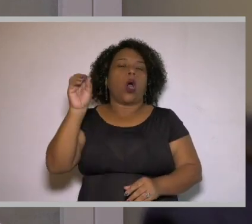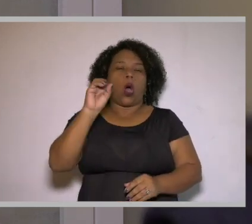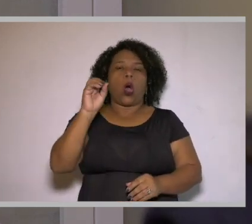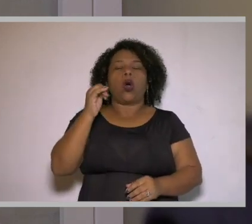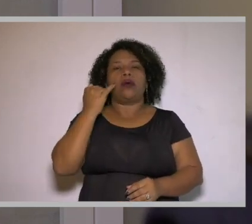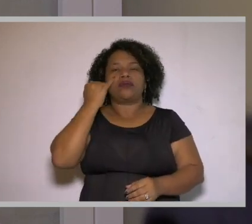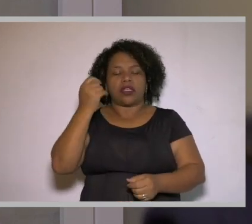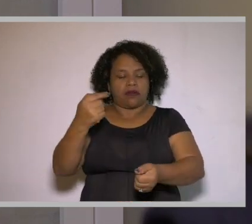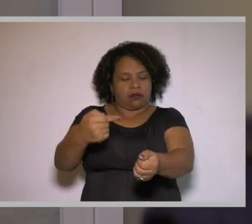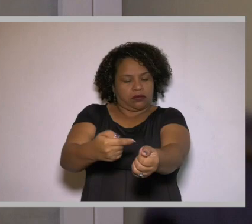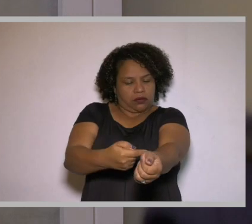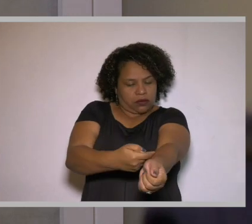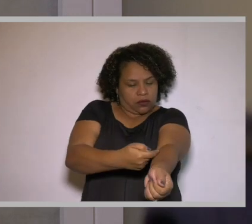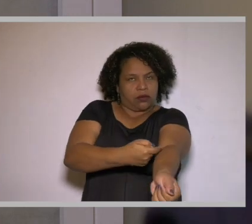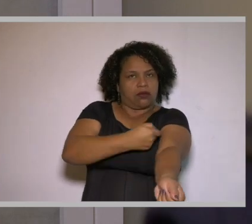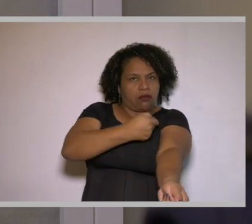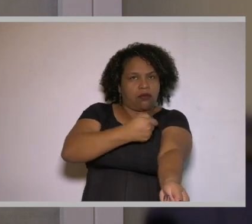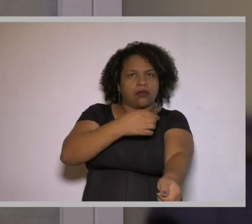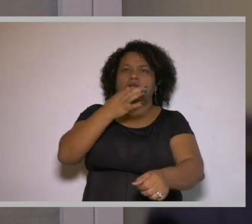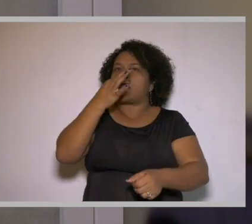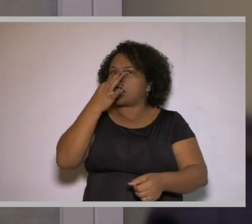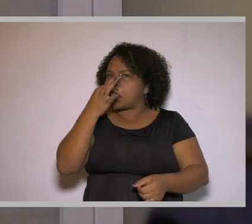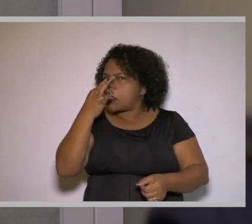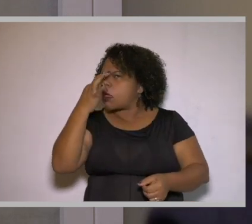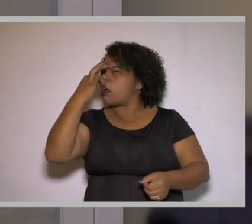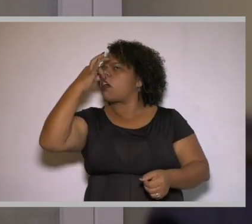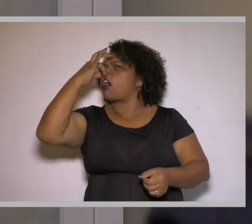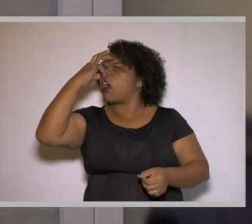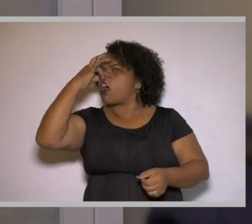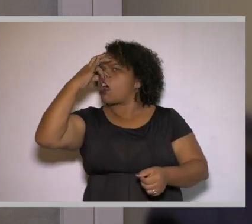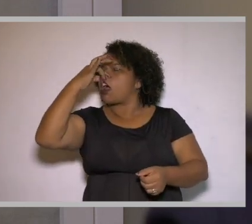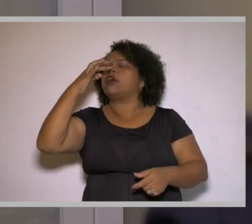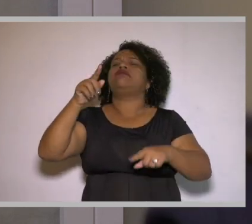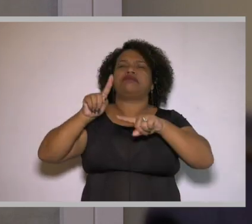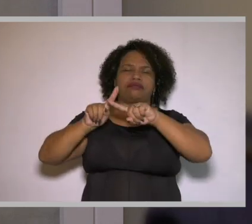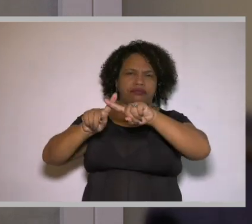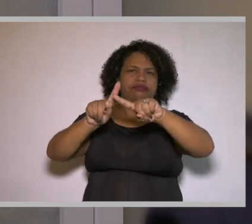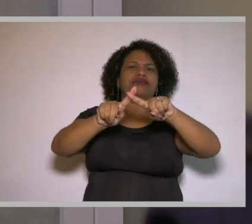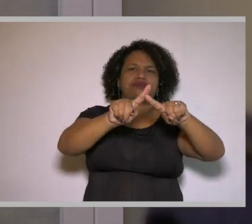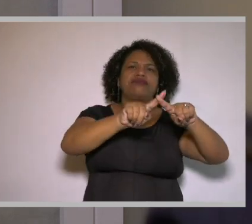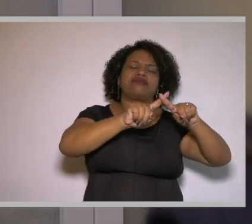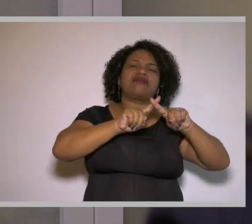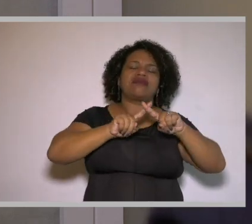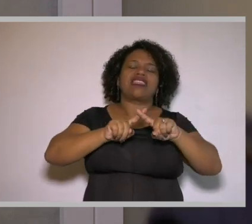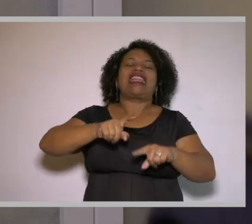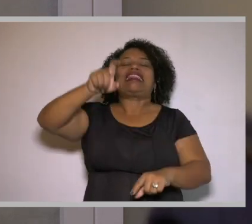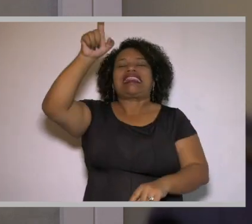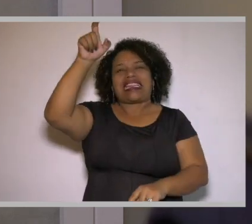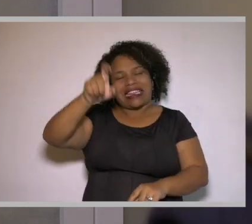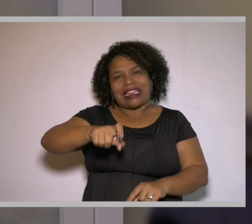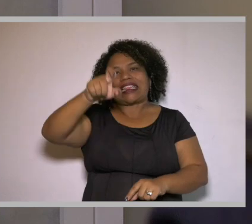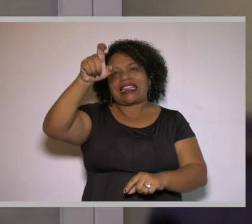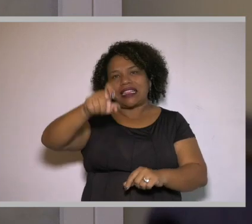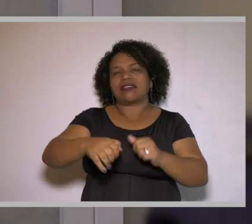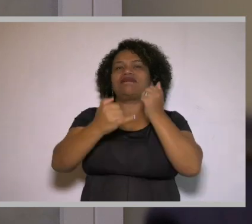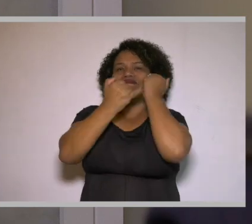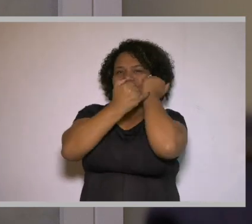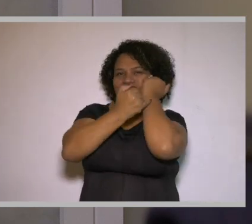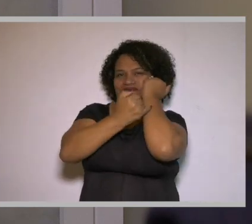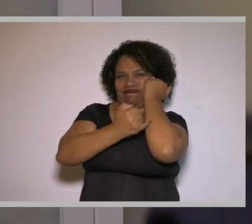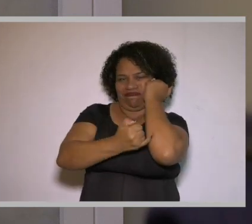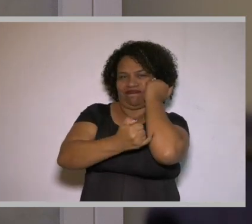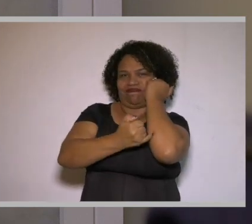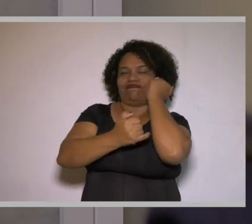son muy susceptibles y en los cuales debemos considerar la cirugía, son aquellos pacientes que tienen alteraciones en la cavidad oral, alteraciones